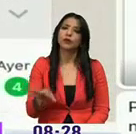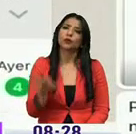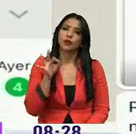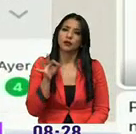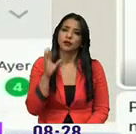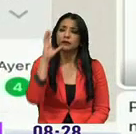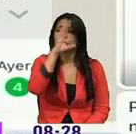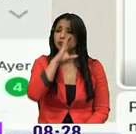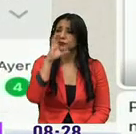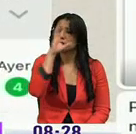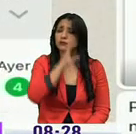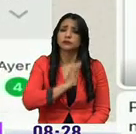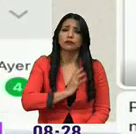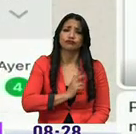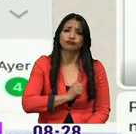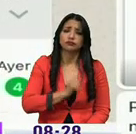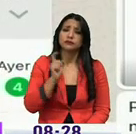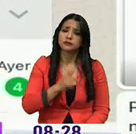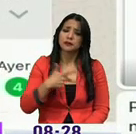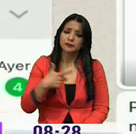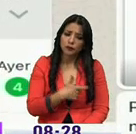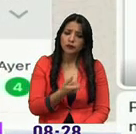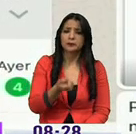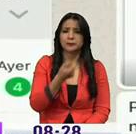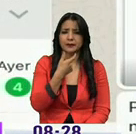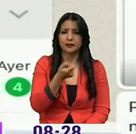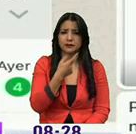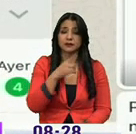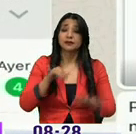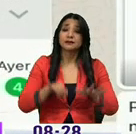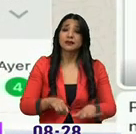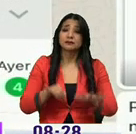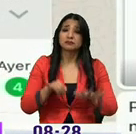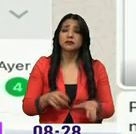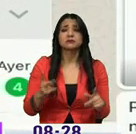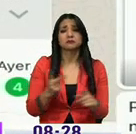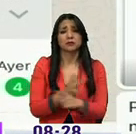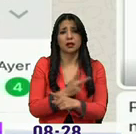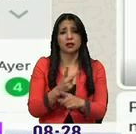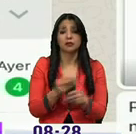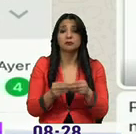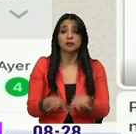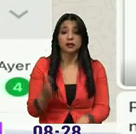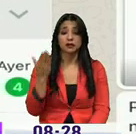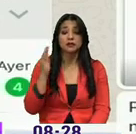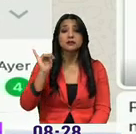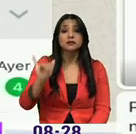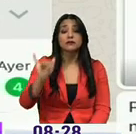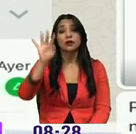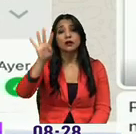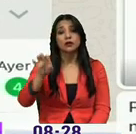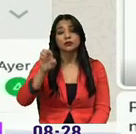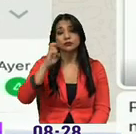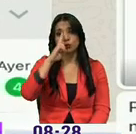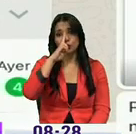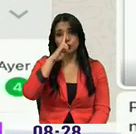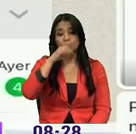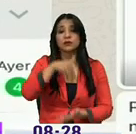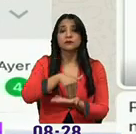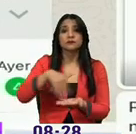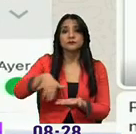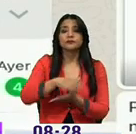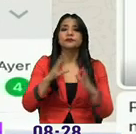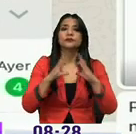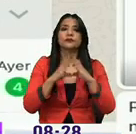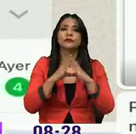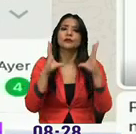Estamos sufriendo mucho. Se necesita su vacuna, su medicina. Tiene casi 6 meses, está en peligro. Se perdió el sábado 14 de junio en el centro de Tumbaco, en horas de